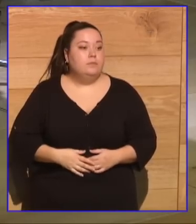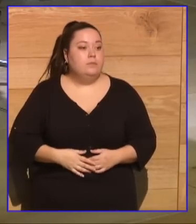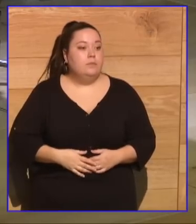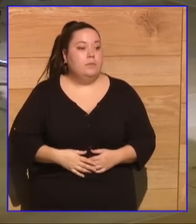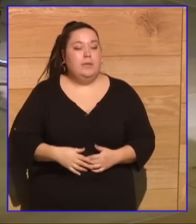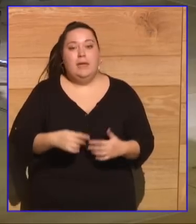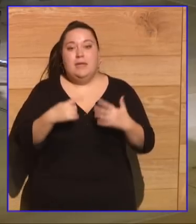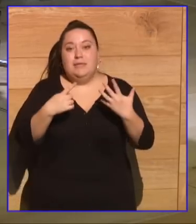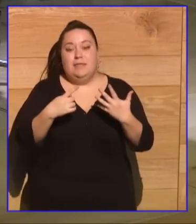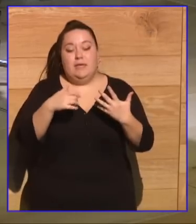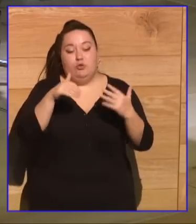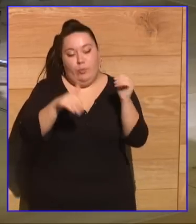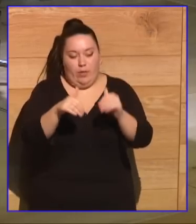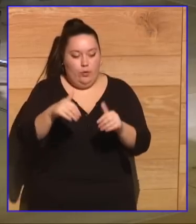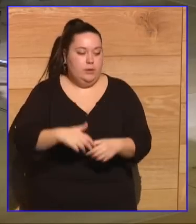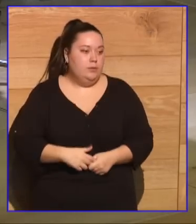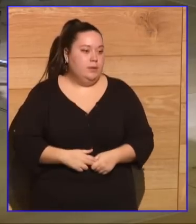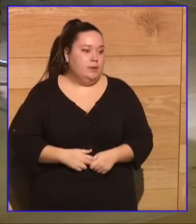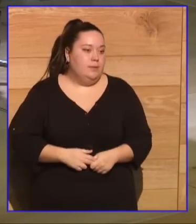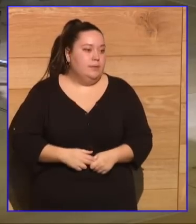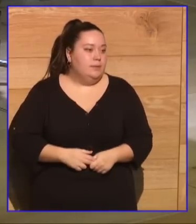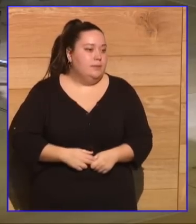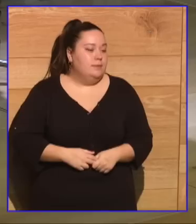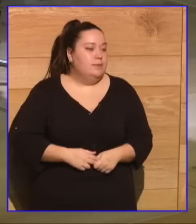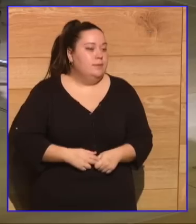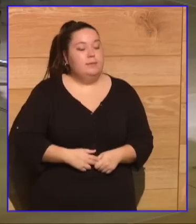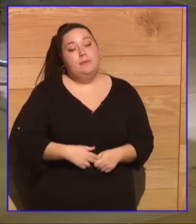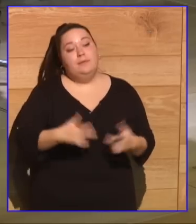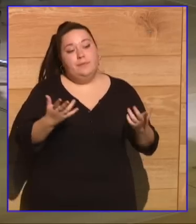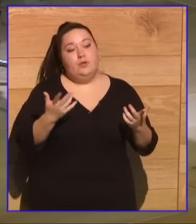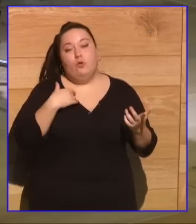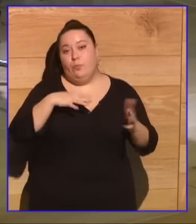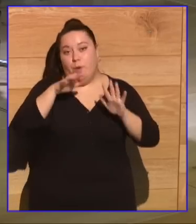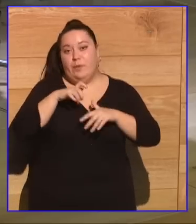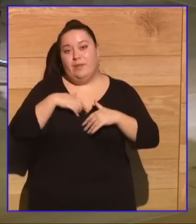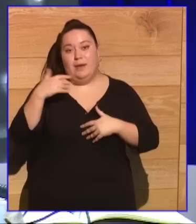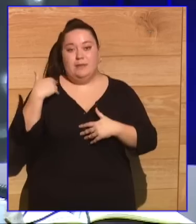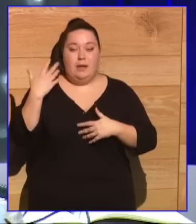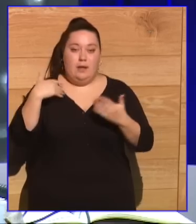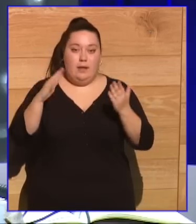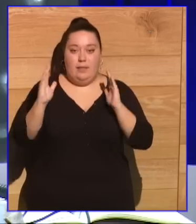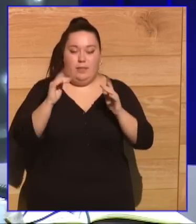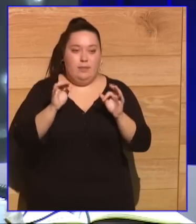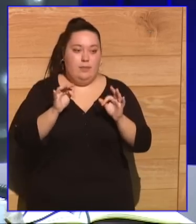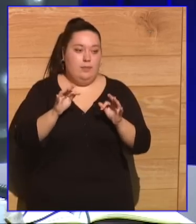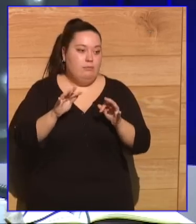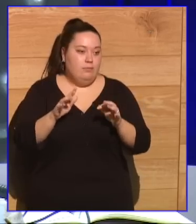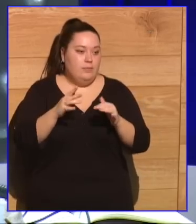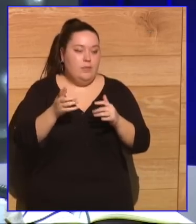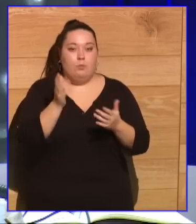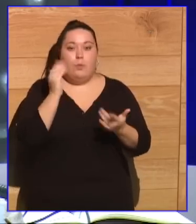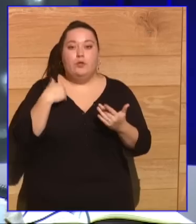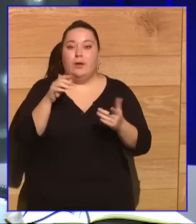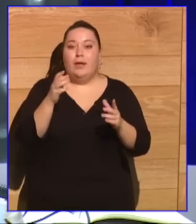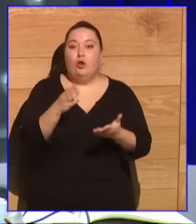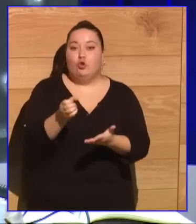6 nominaciones. Yo según recuerdo que el nombre de cinematografía. Peter Viciu me lo aprendí en esa ceremonia. Era la época esta adolescente en la que veías los Óscares,